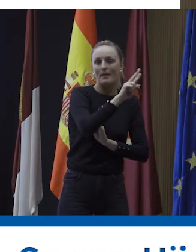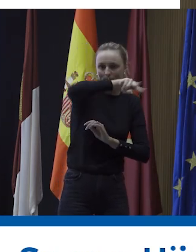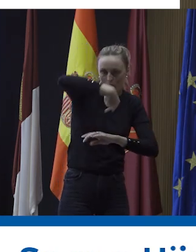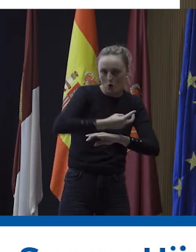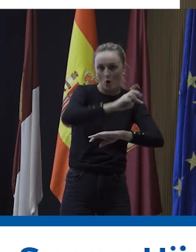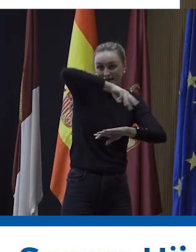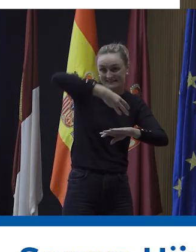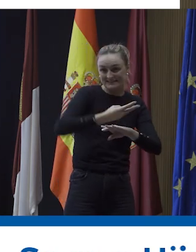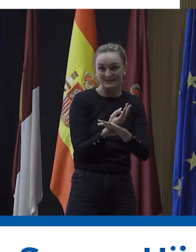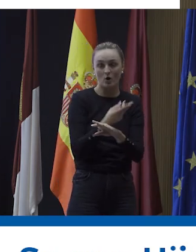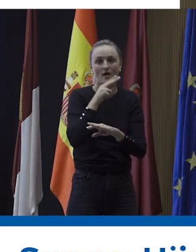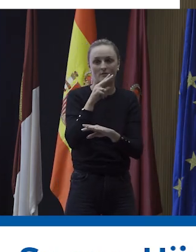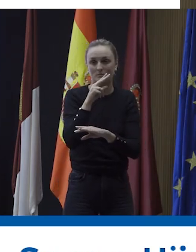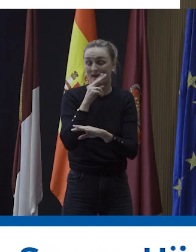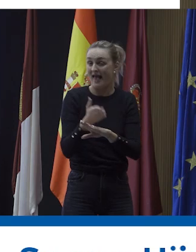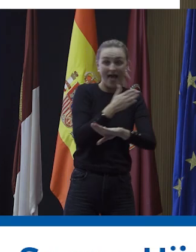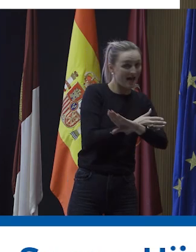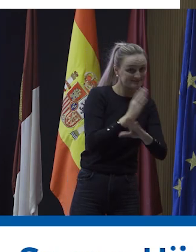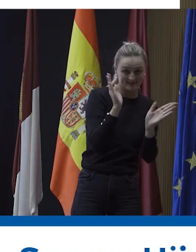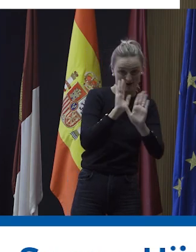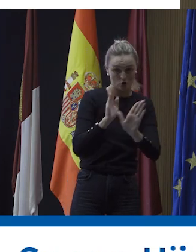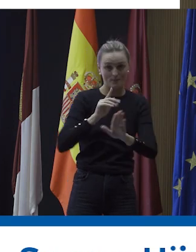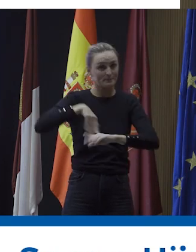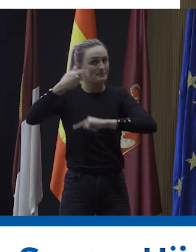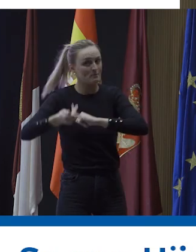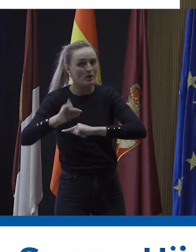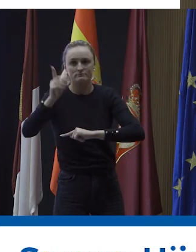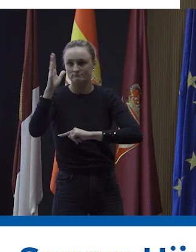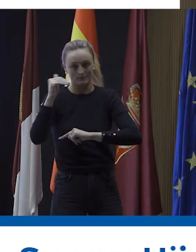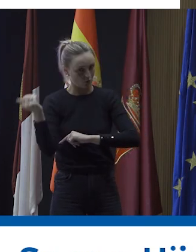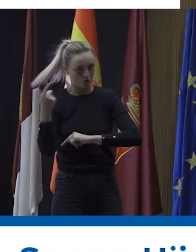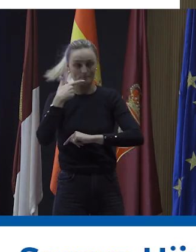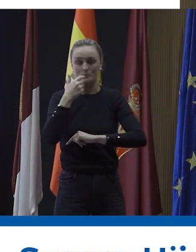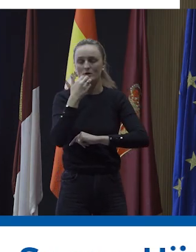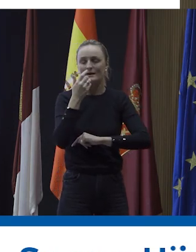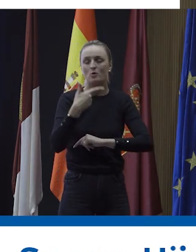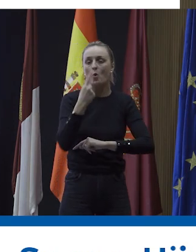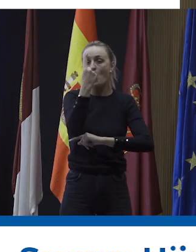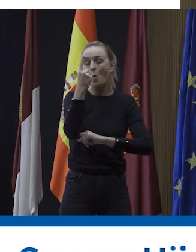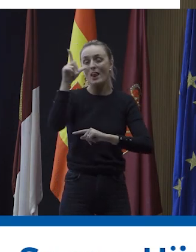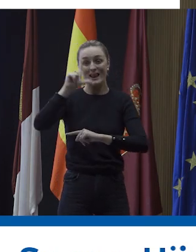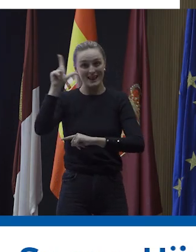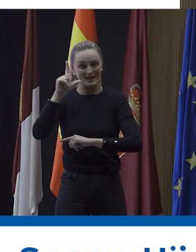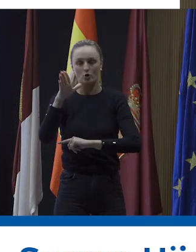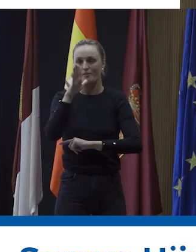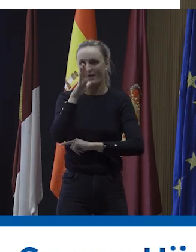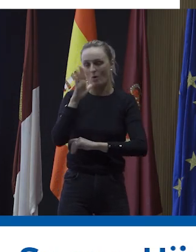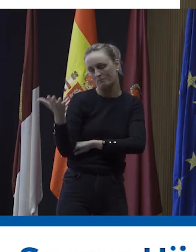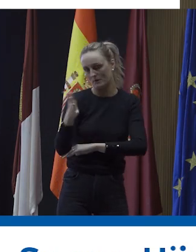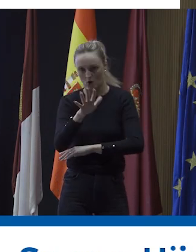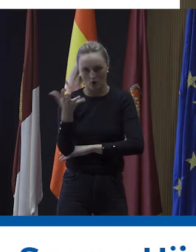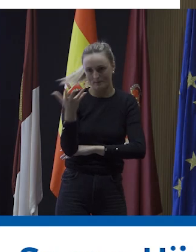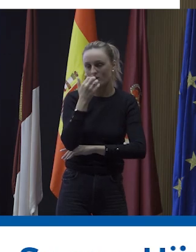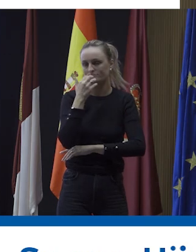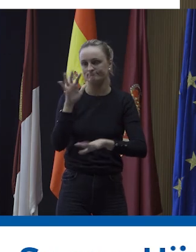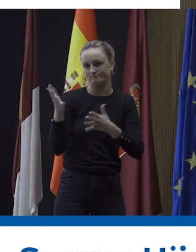horas, ni antes ni después. Beber 1,5 litros de líquido a lo largo del día, ni más ni menos, más o menos aproximadamente si